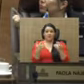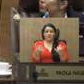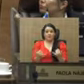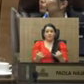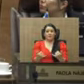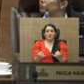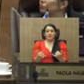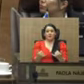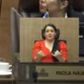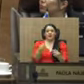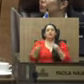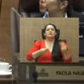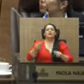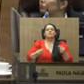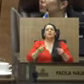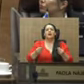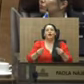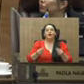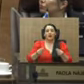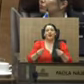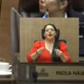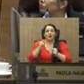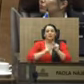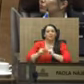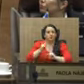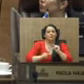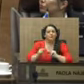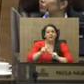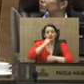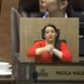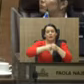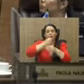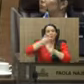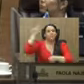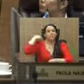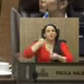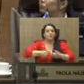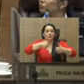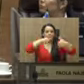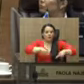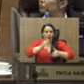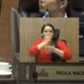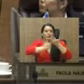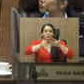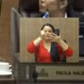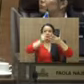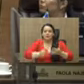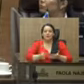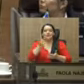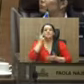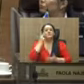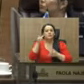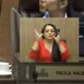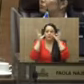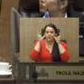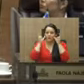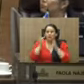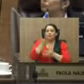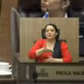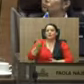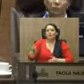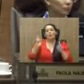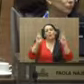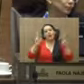momentos estamos negociando. Pues el año pasado se acordaron algunas cositas. Escuchemos las cositas y ojalá que